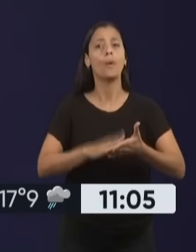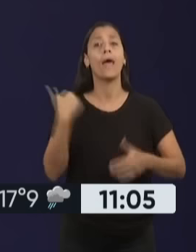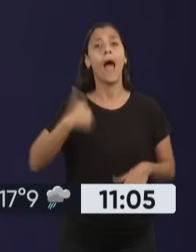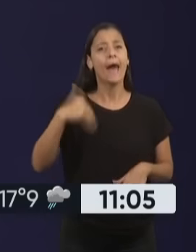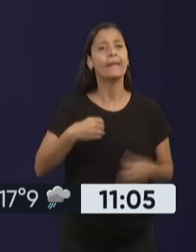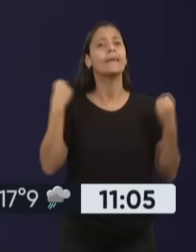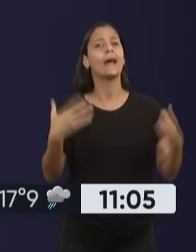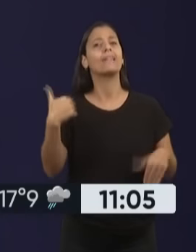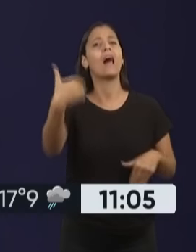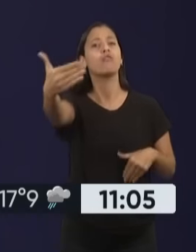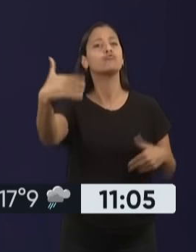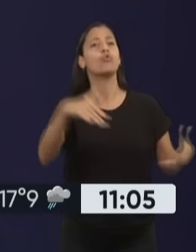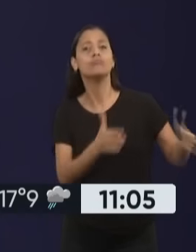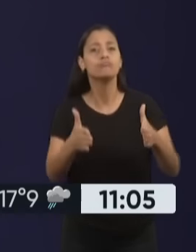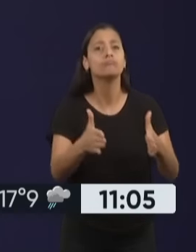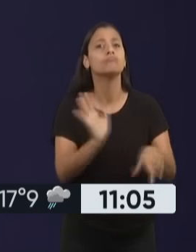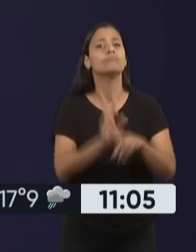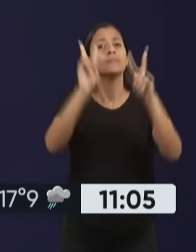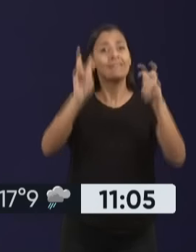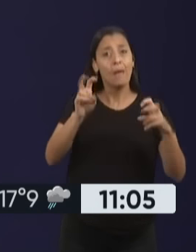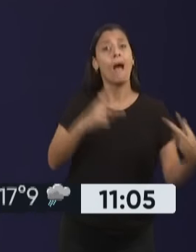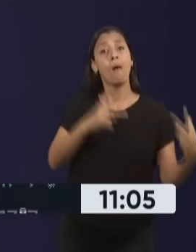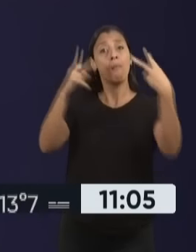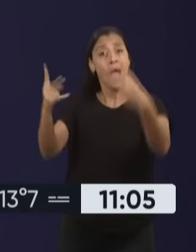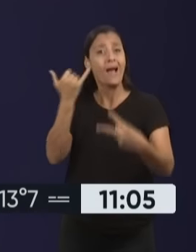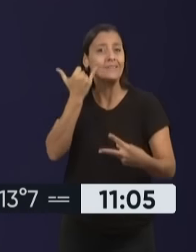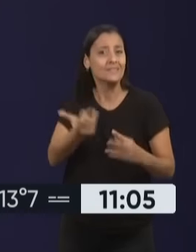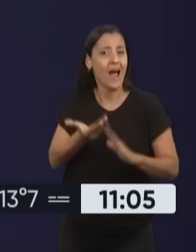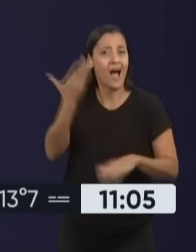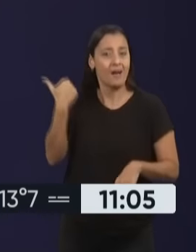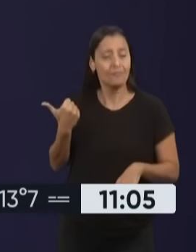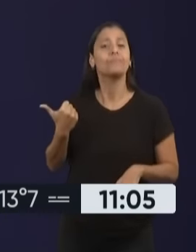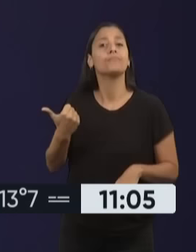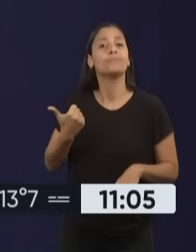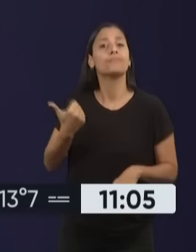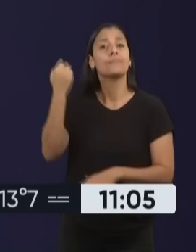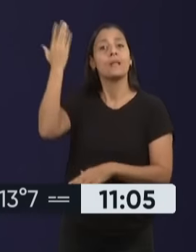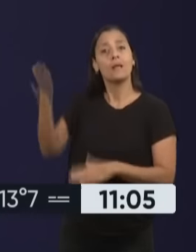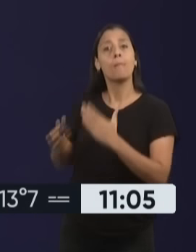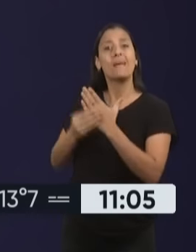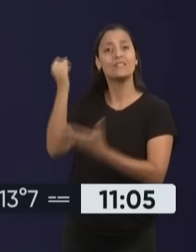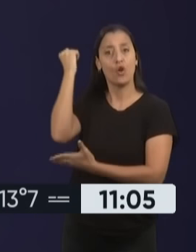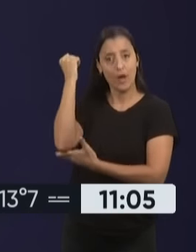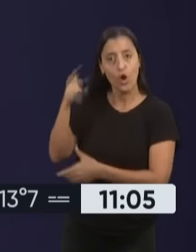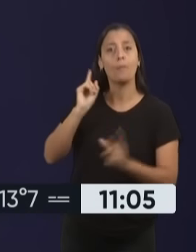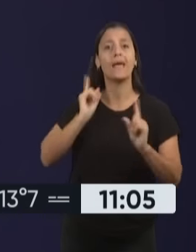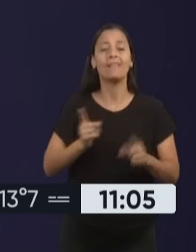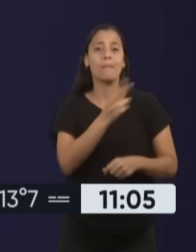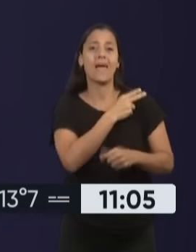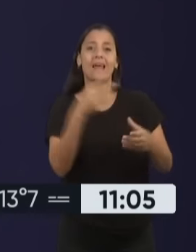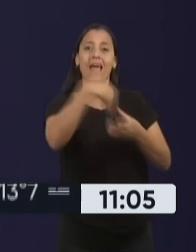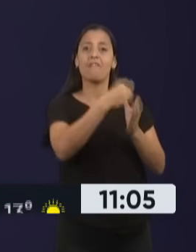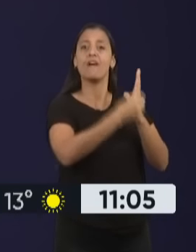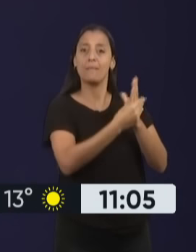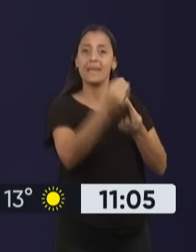Argentina en virtud del viaje que ha que han tenido el ministro de economía Luis caputo y el jefe de gabinete Nicol